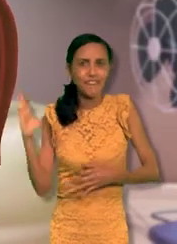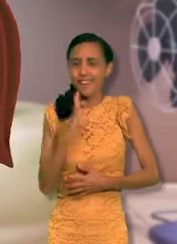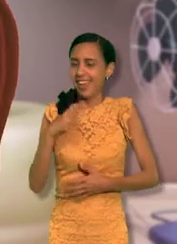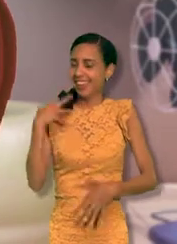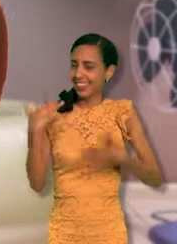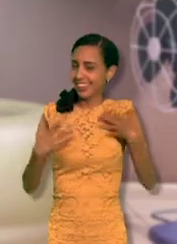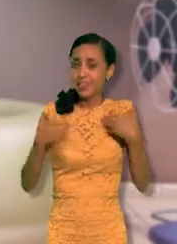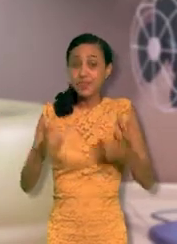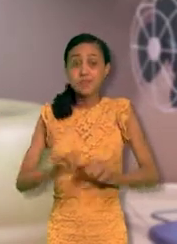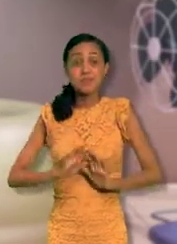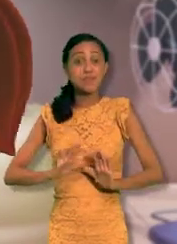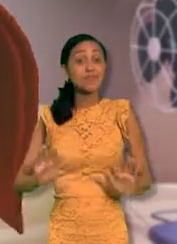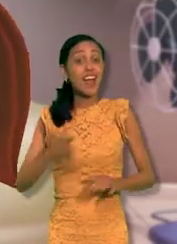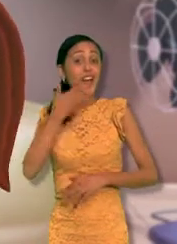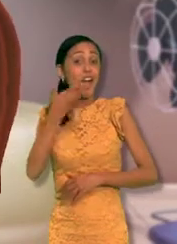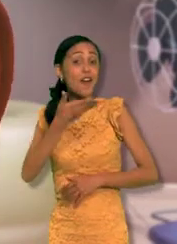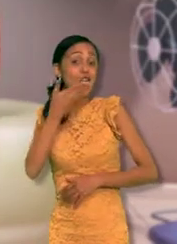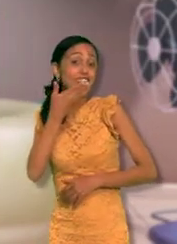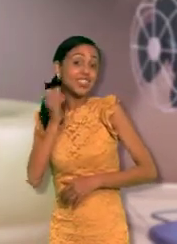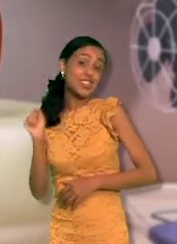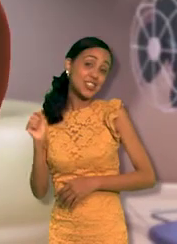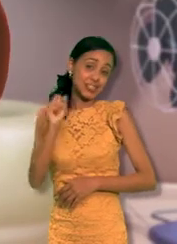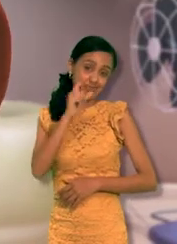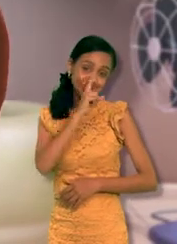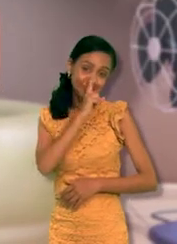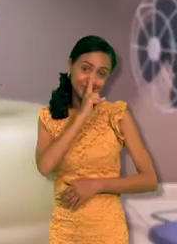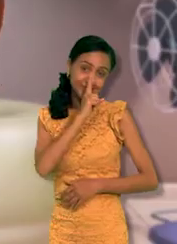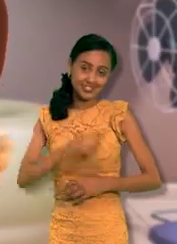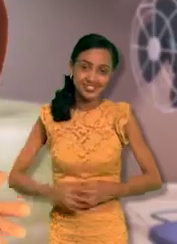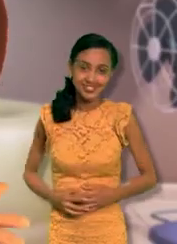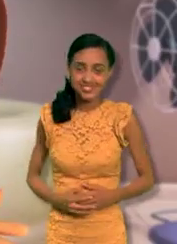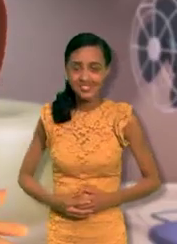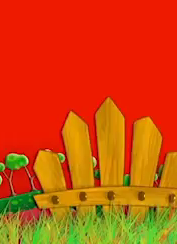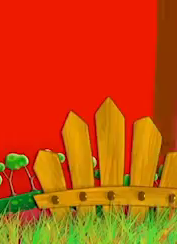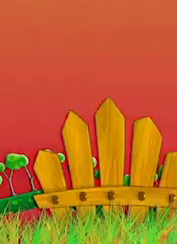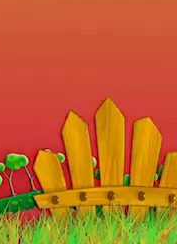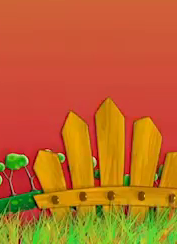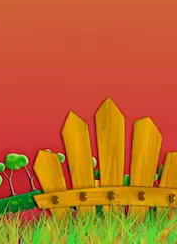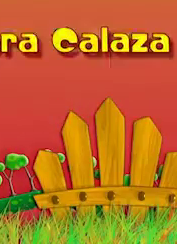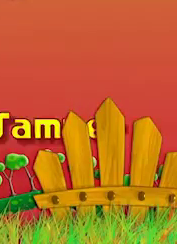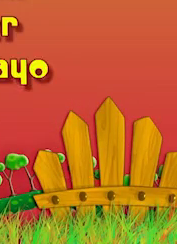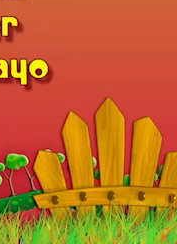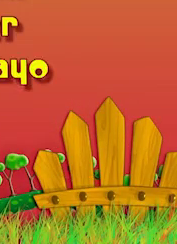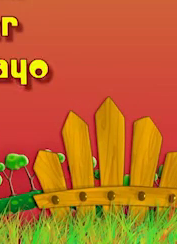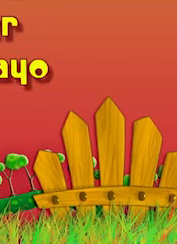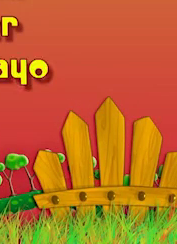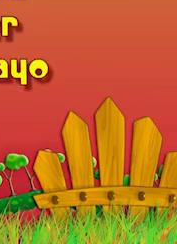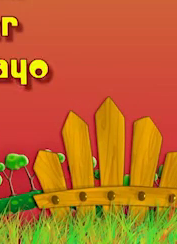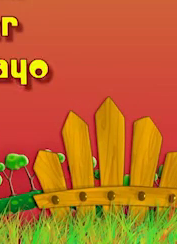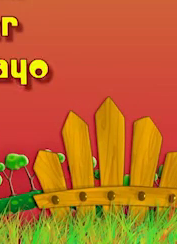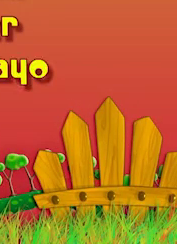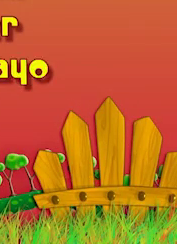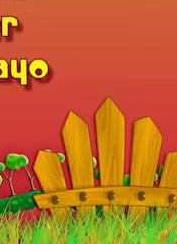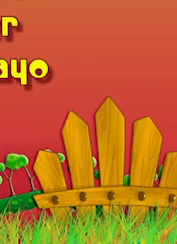maravillas. Y colorín colorado, este cuento se ha acabado. Ni